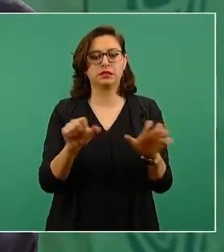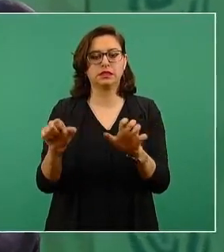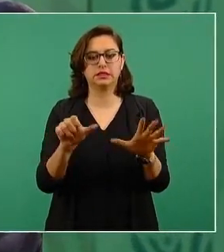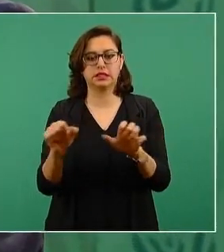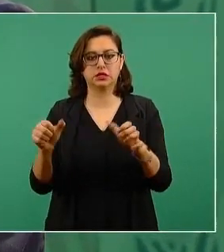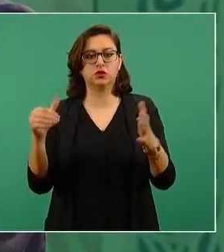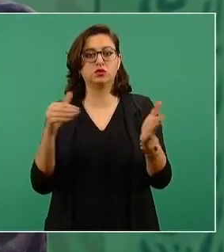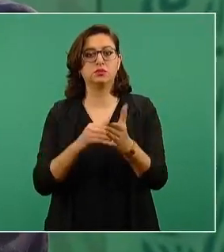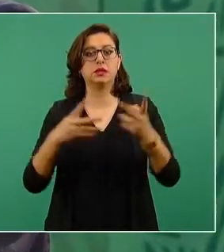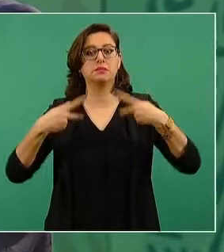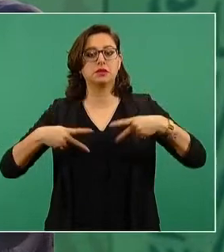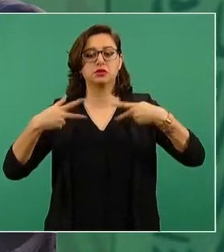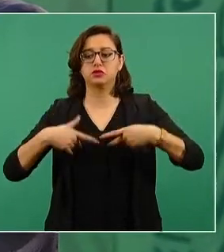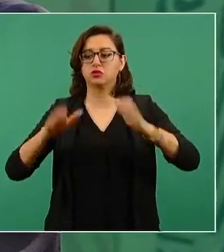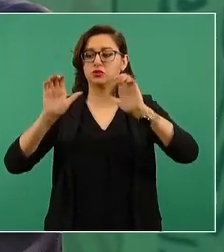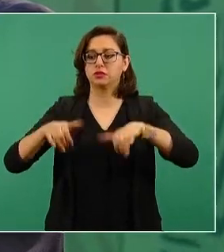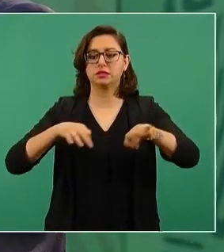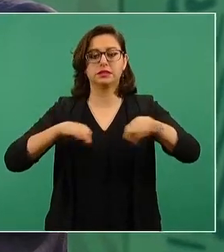1,600,000 empleos